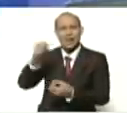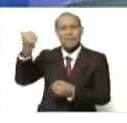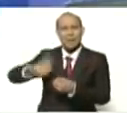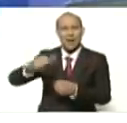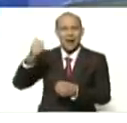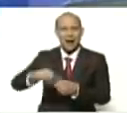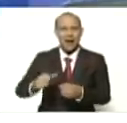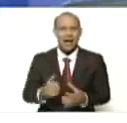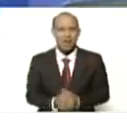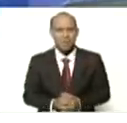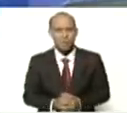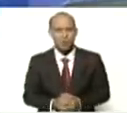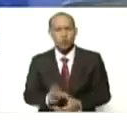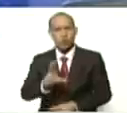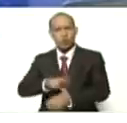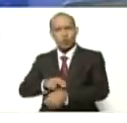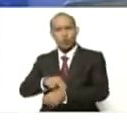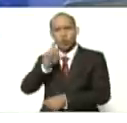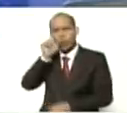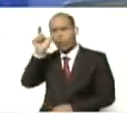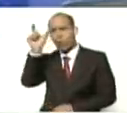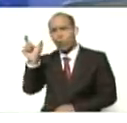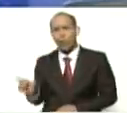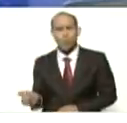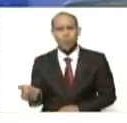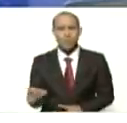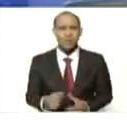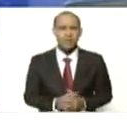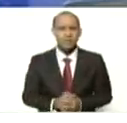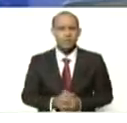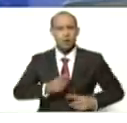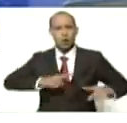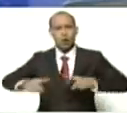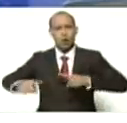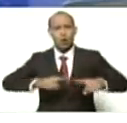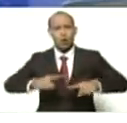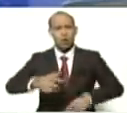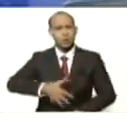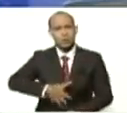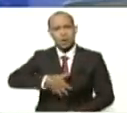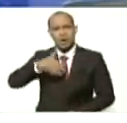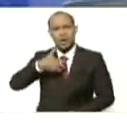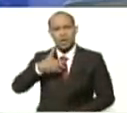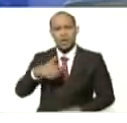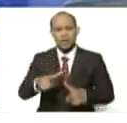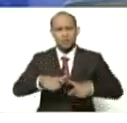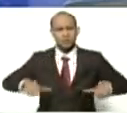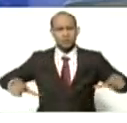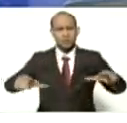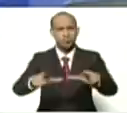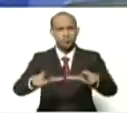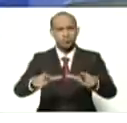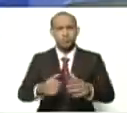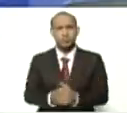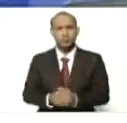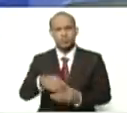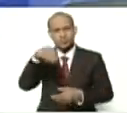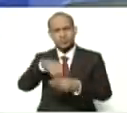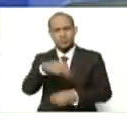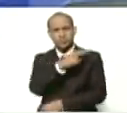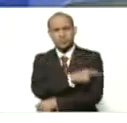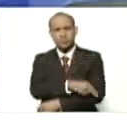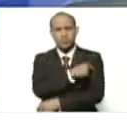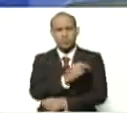con el doctor al hídrico guillén coordinador general de las salas de rehabilitación porque